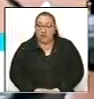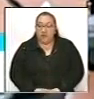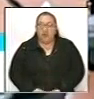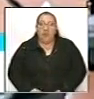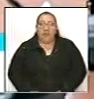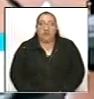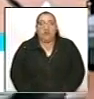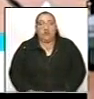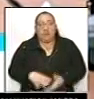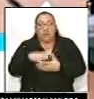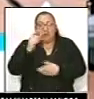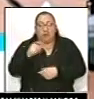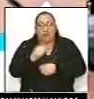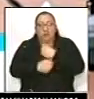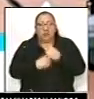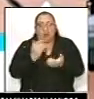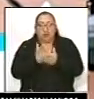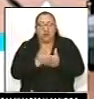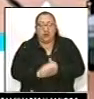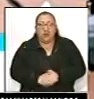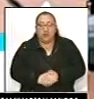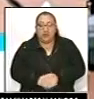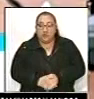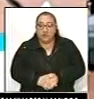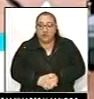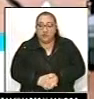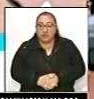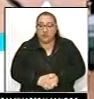lo aprendido en sus años de estudios.